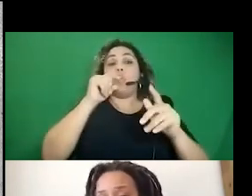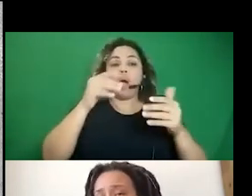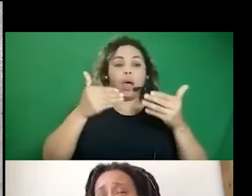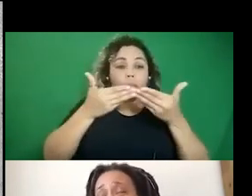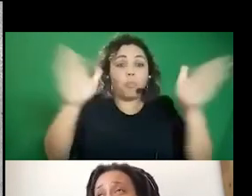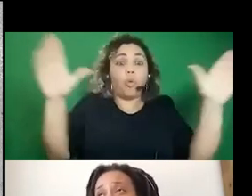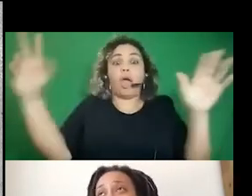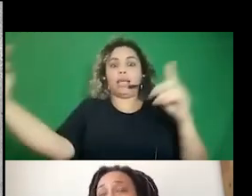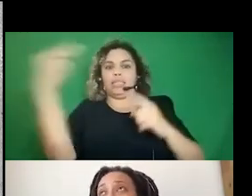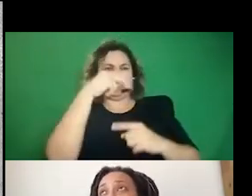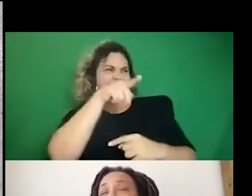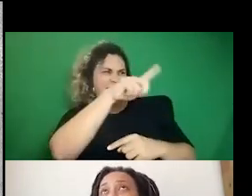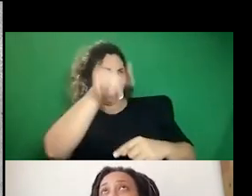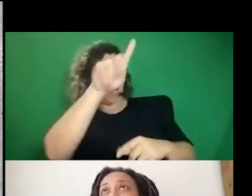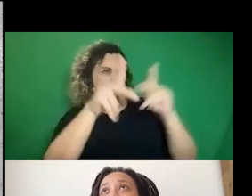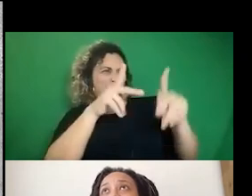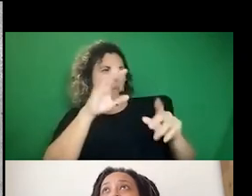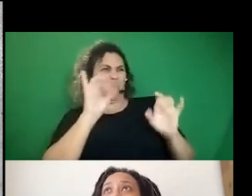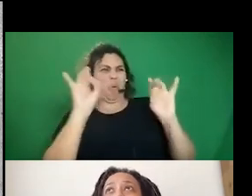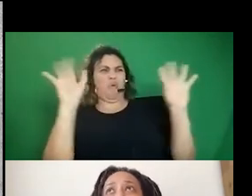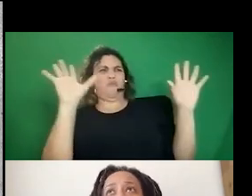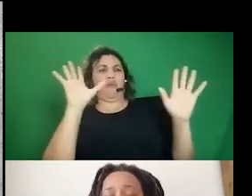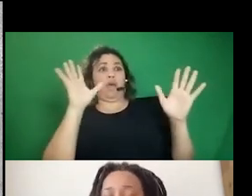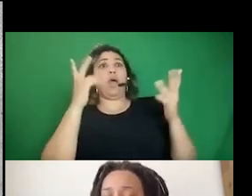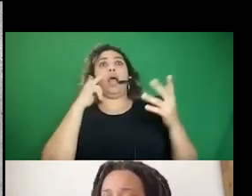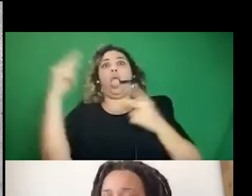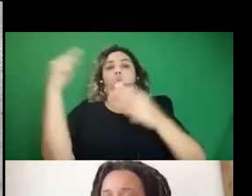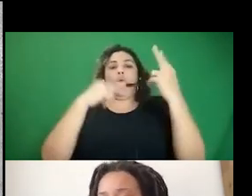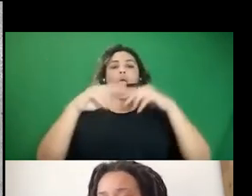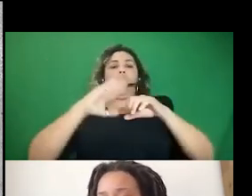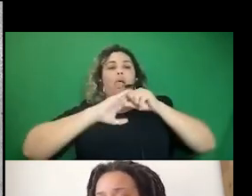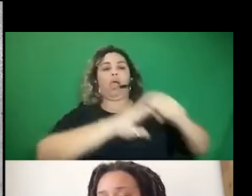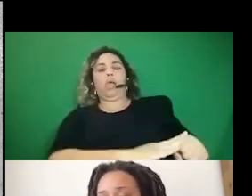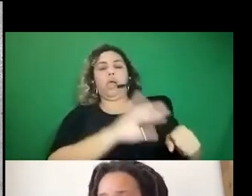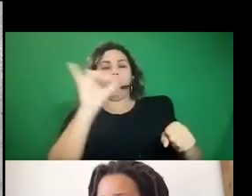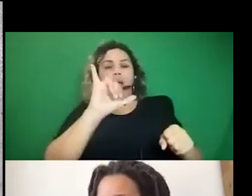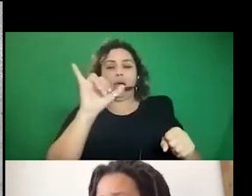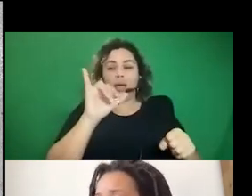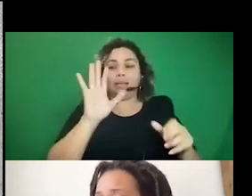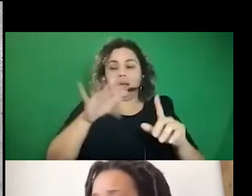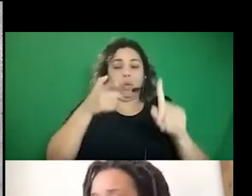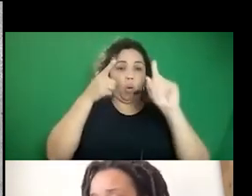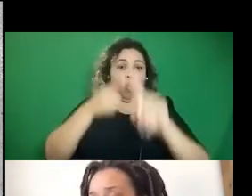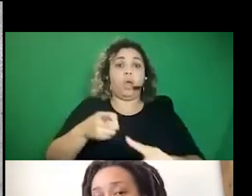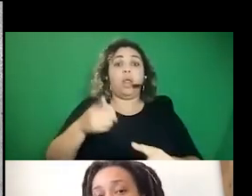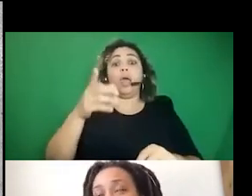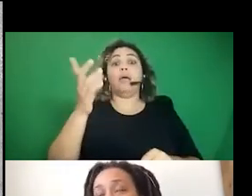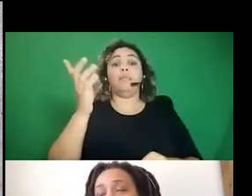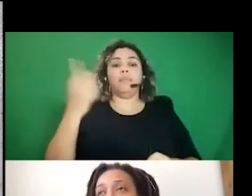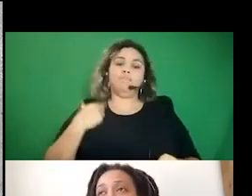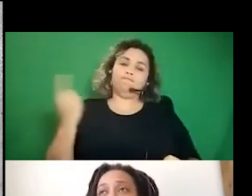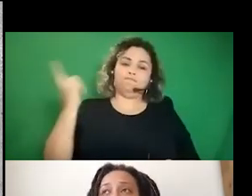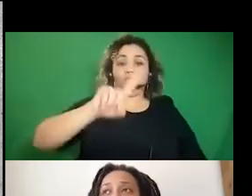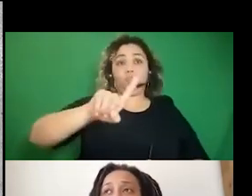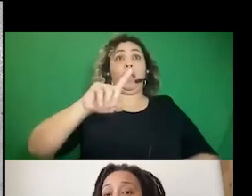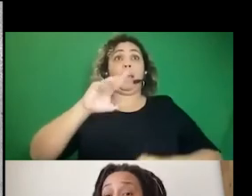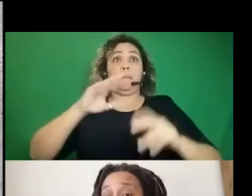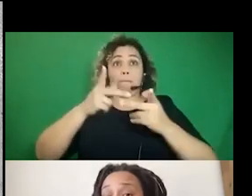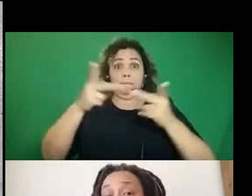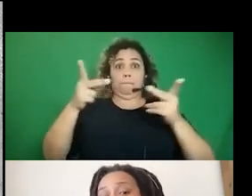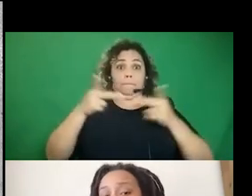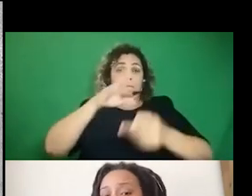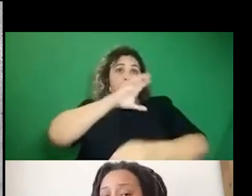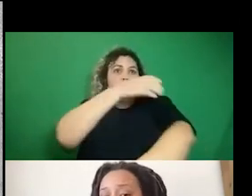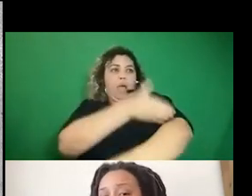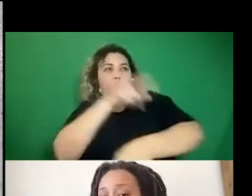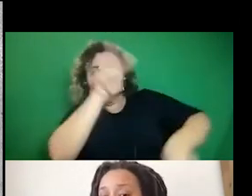la meta era desacreditar a las comunidades activistas y más